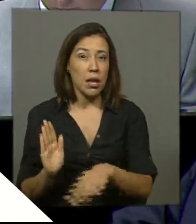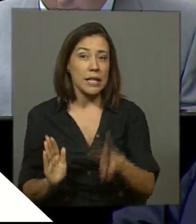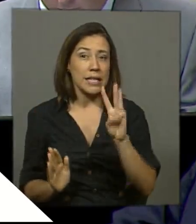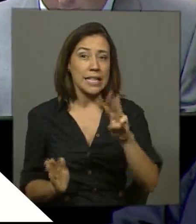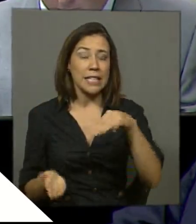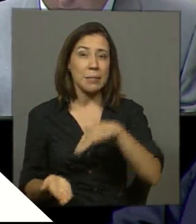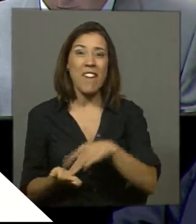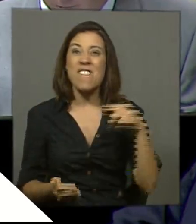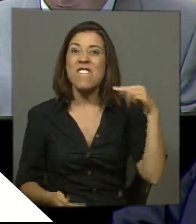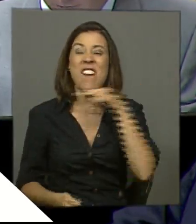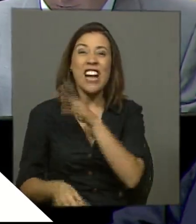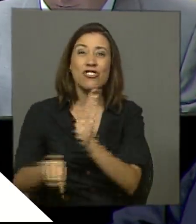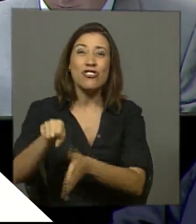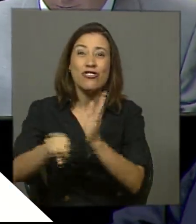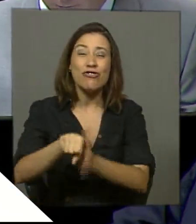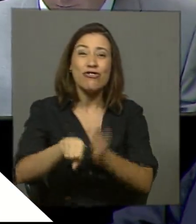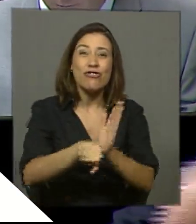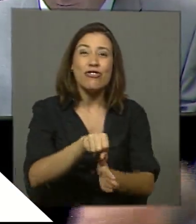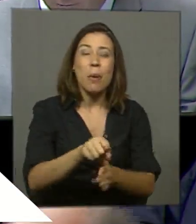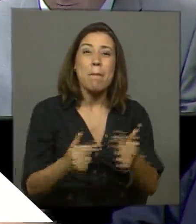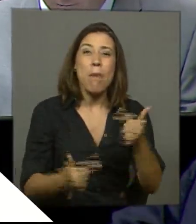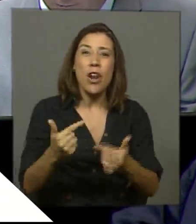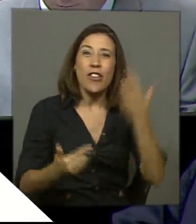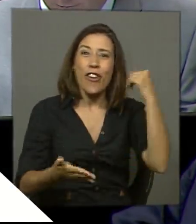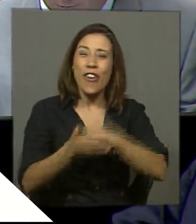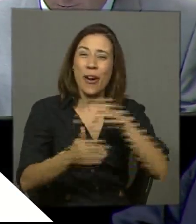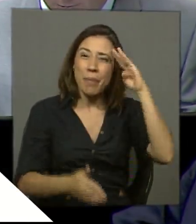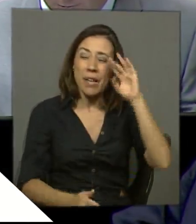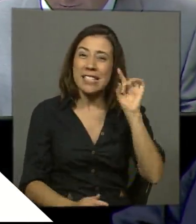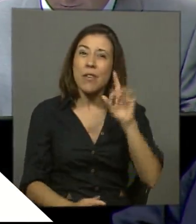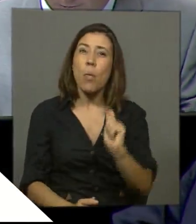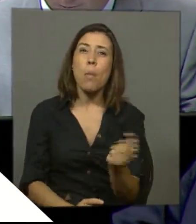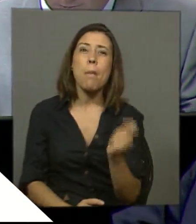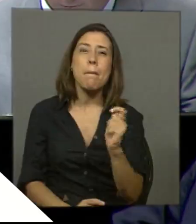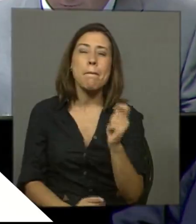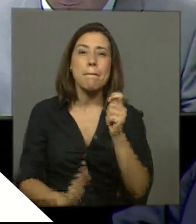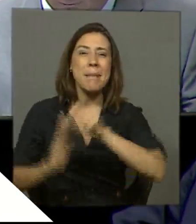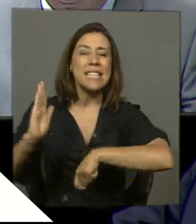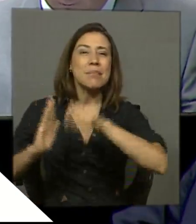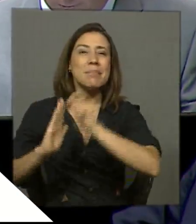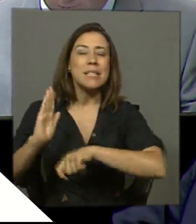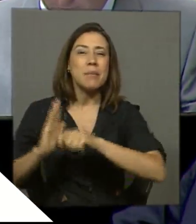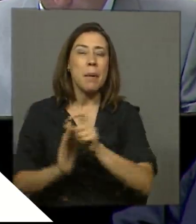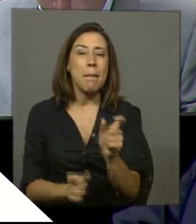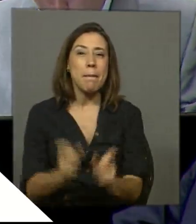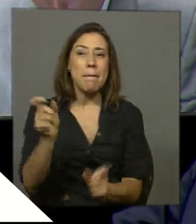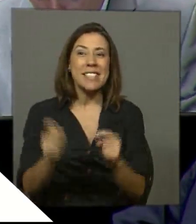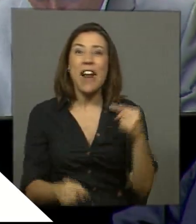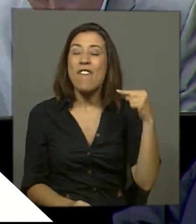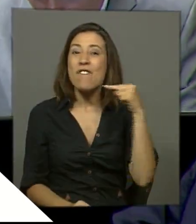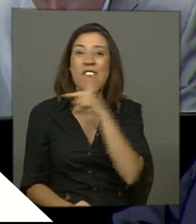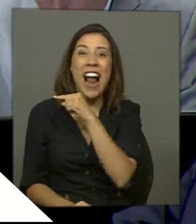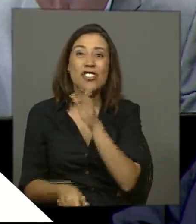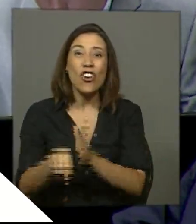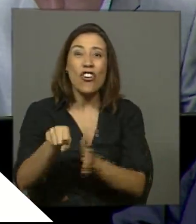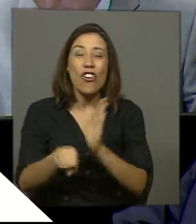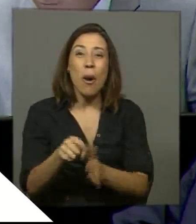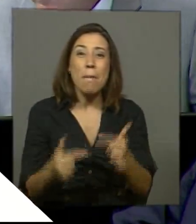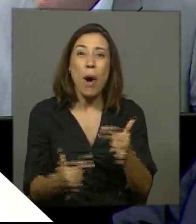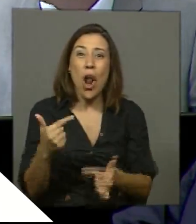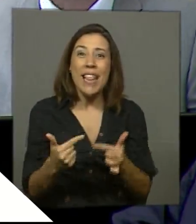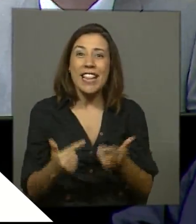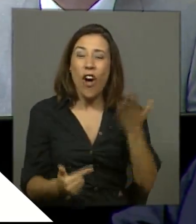3000 falsos exonerados políticos usted sabe cuánto se le paga mes a mes a personas que son falsos exonerados